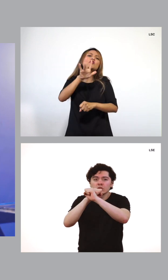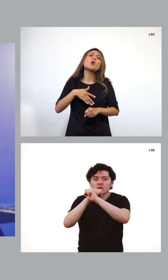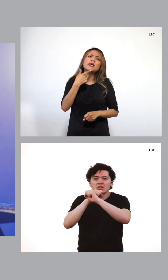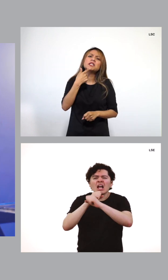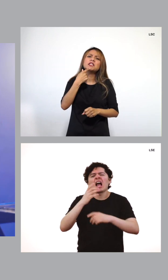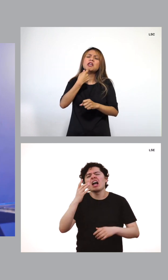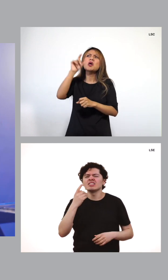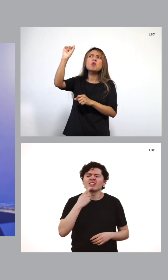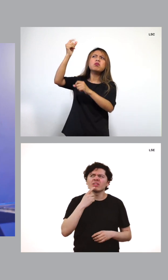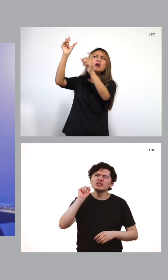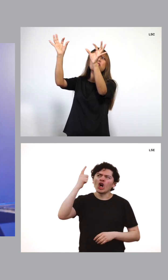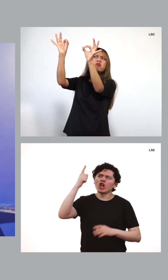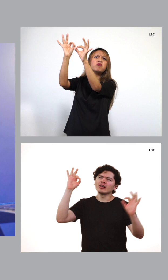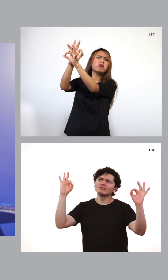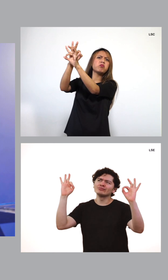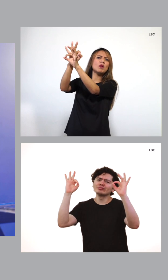sol.